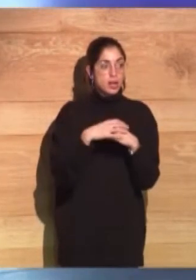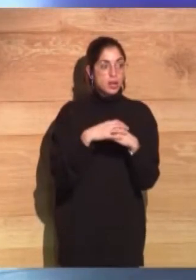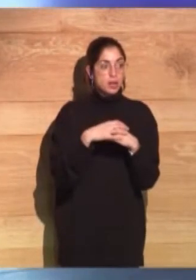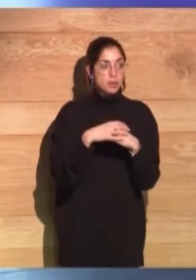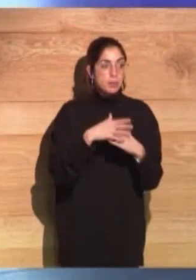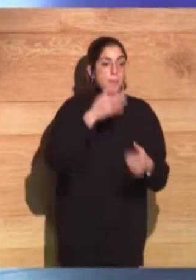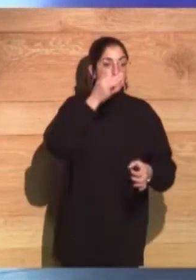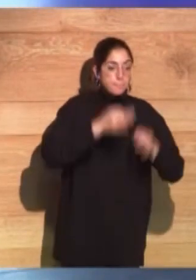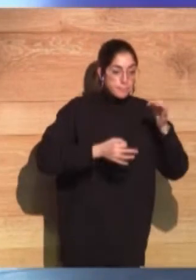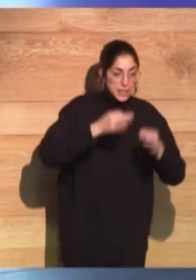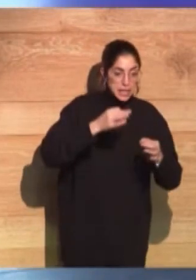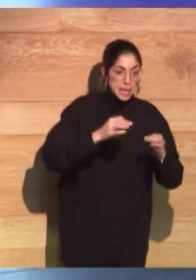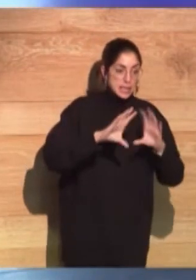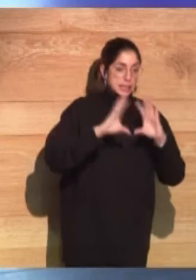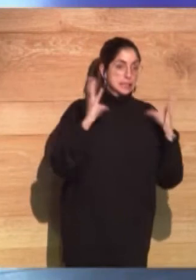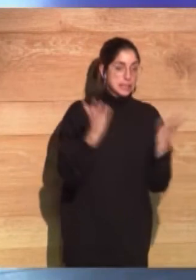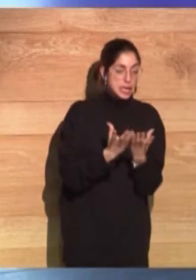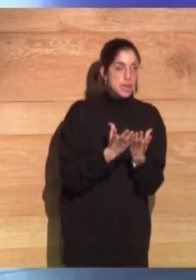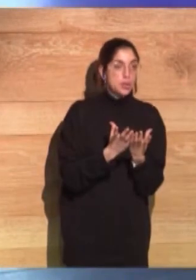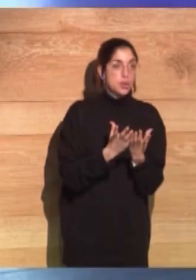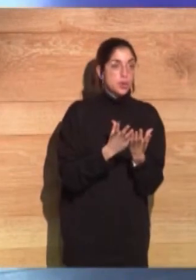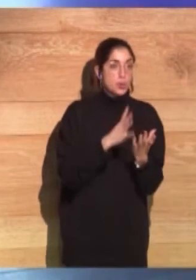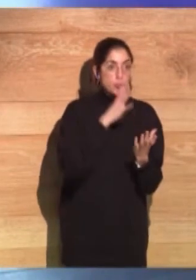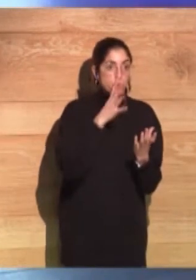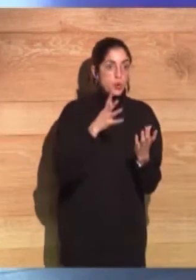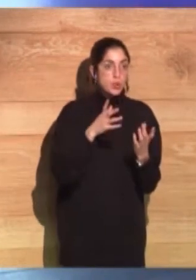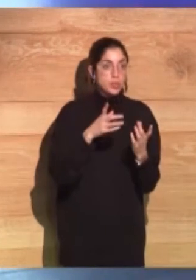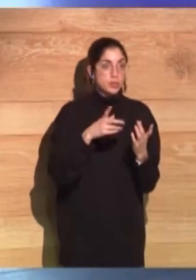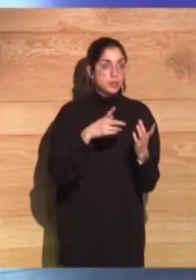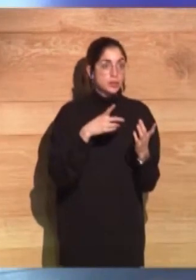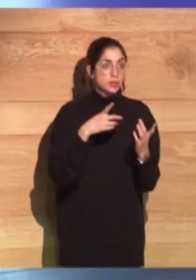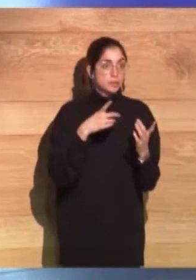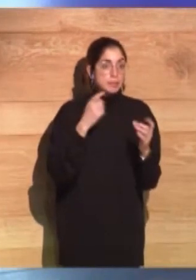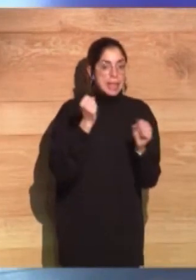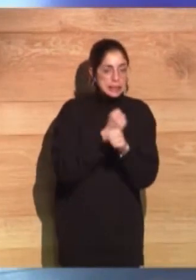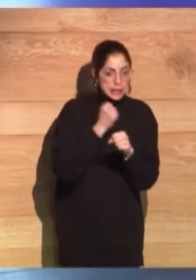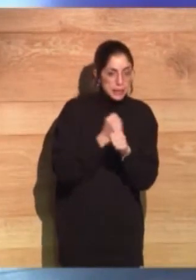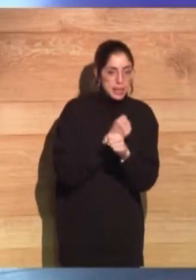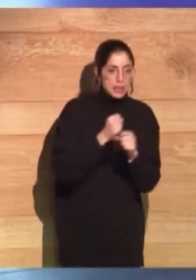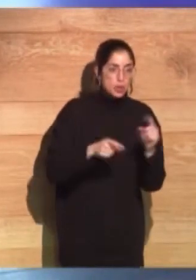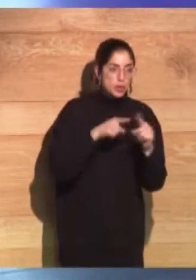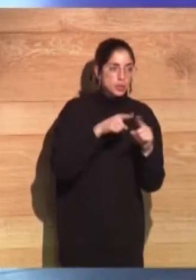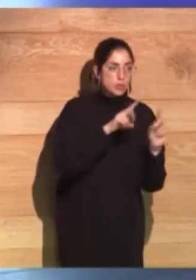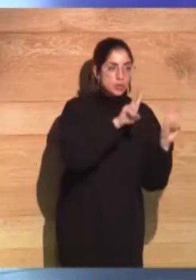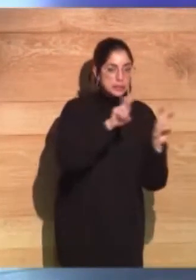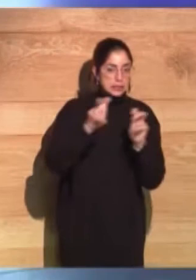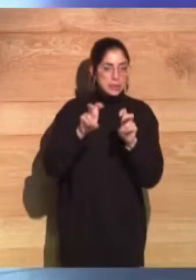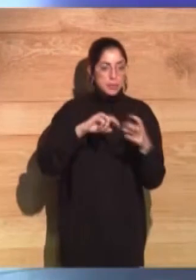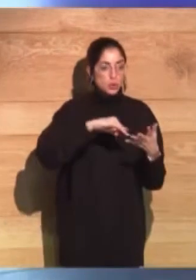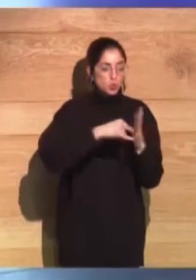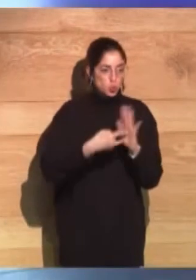Penal Internacional que se enfrenta y trata este tipo de cuestiones.